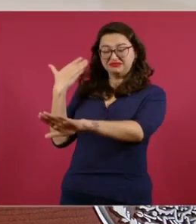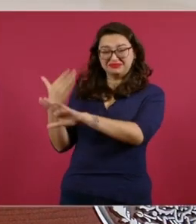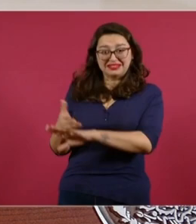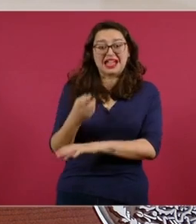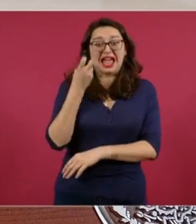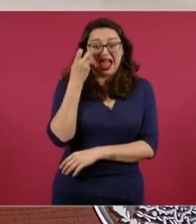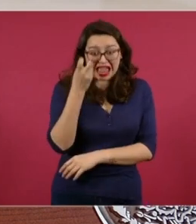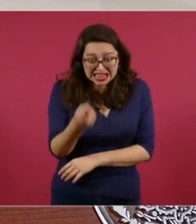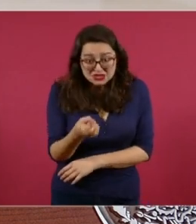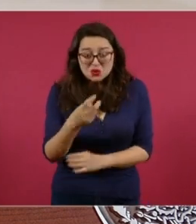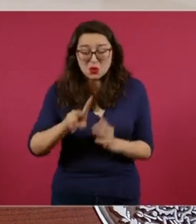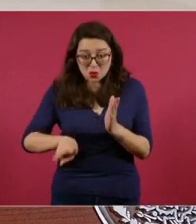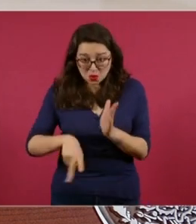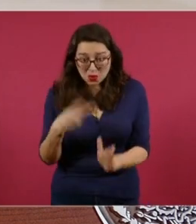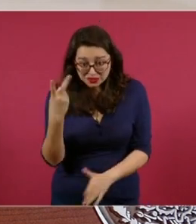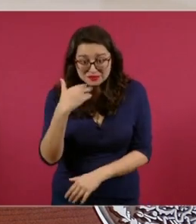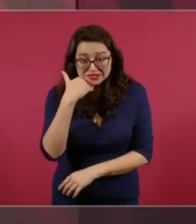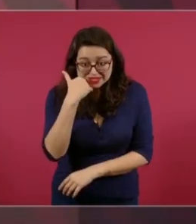los